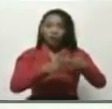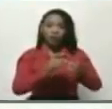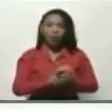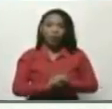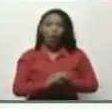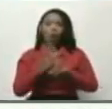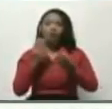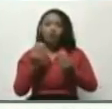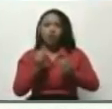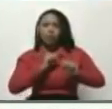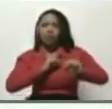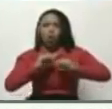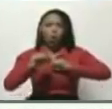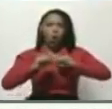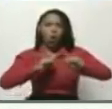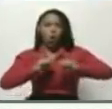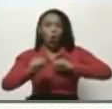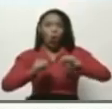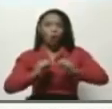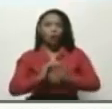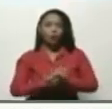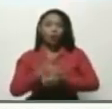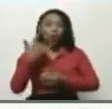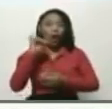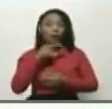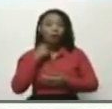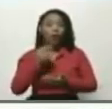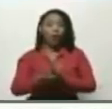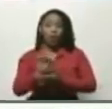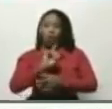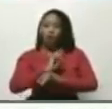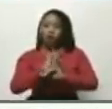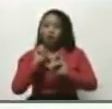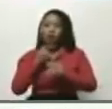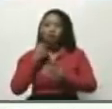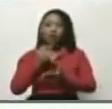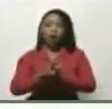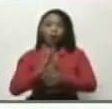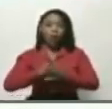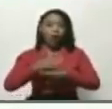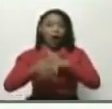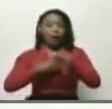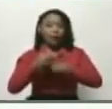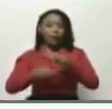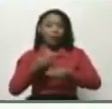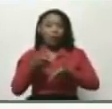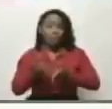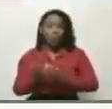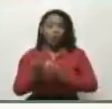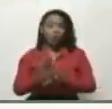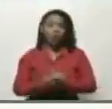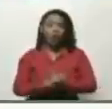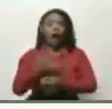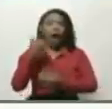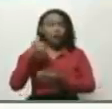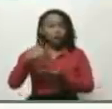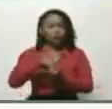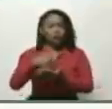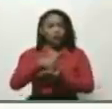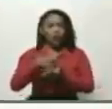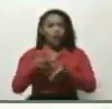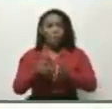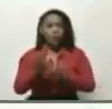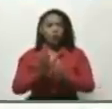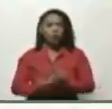muy dinámico, de que lo que tiene que morir no termina de morir, y lo que están haciendo, pues están haciendo. Es decir, tiene la fragilidad de lo naciente.